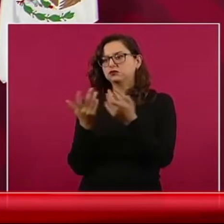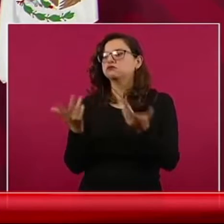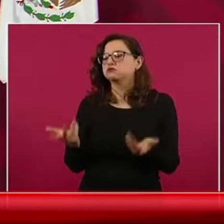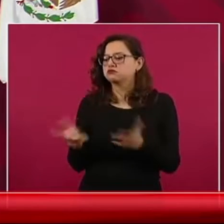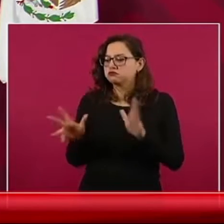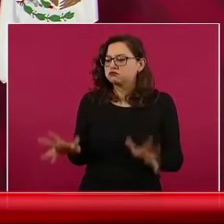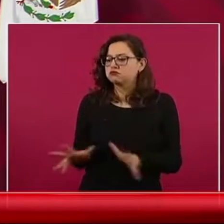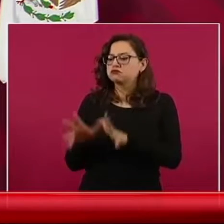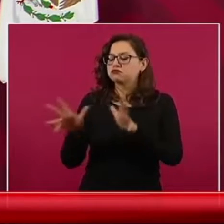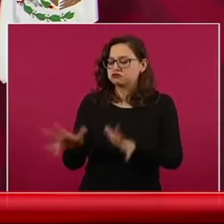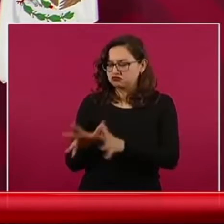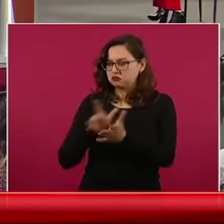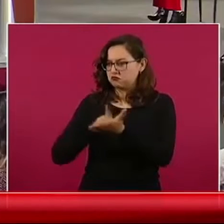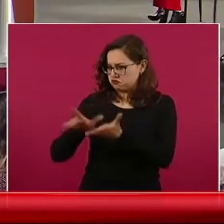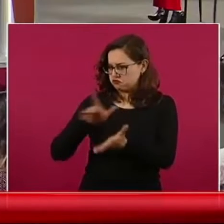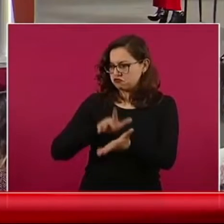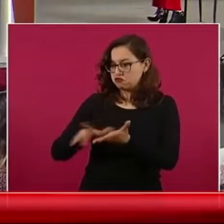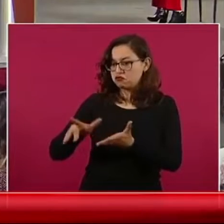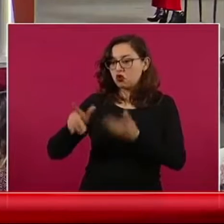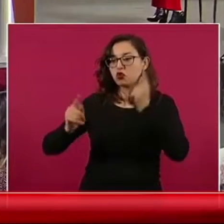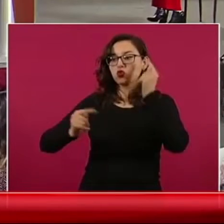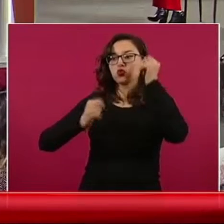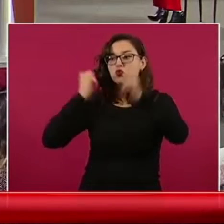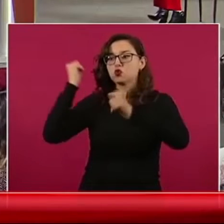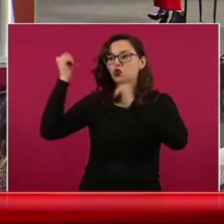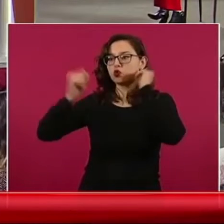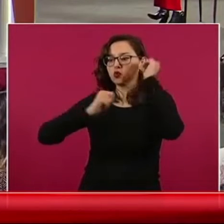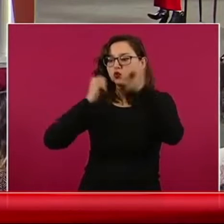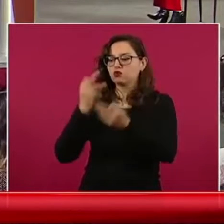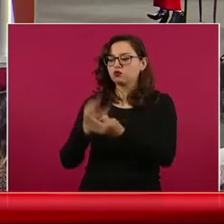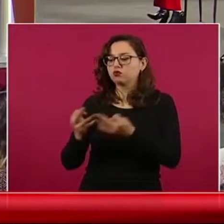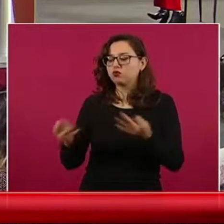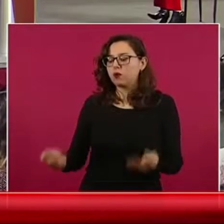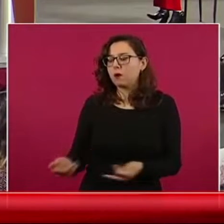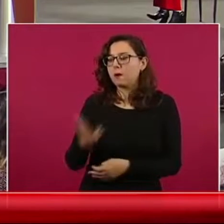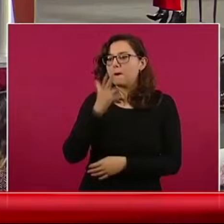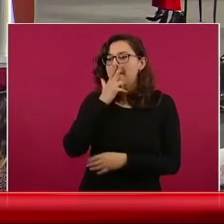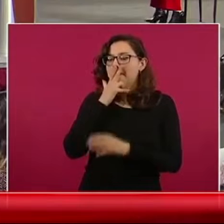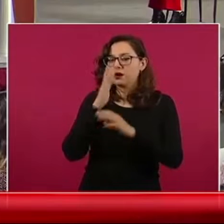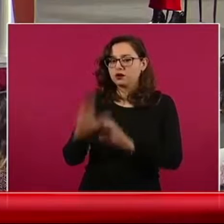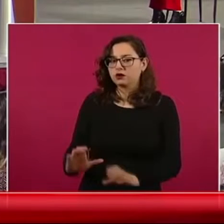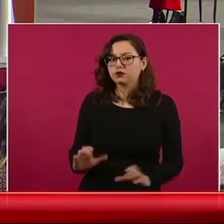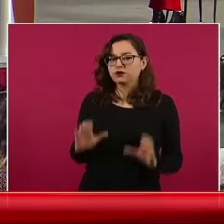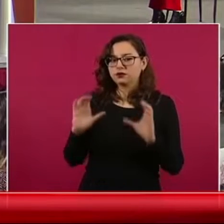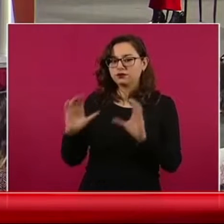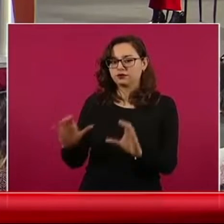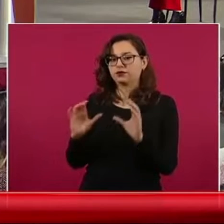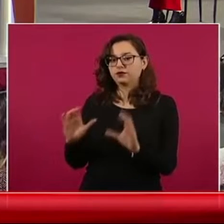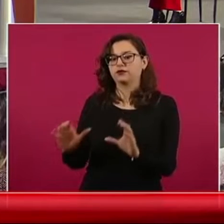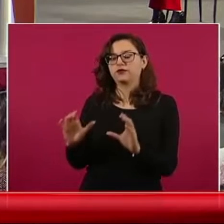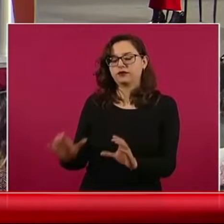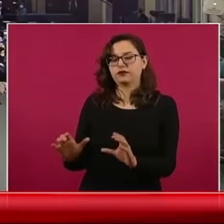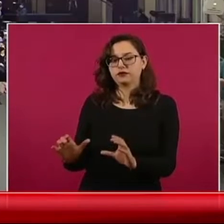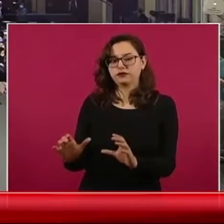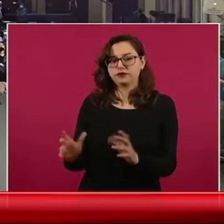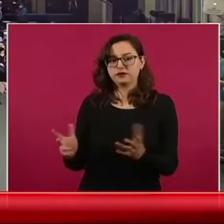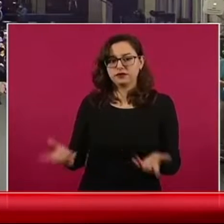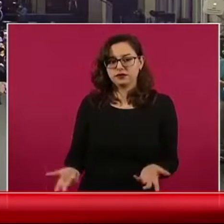turístico, ecológico al terreno. Se les ofreció